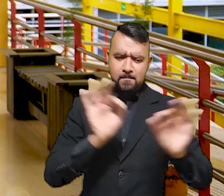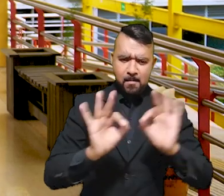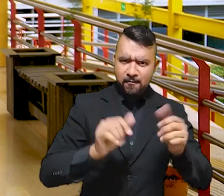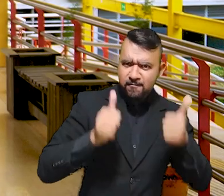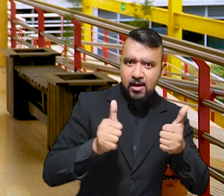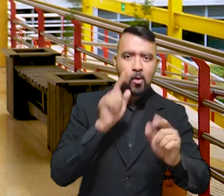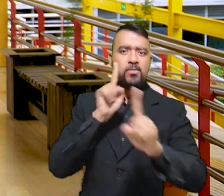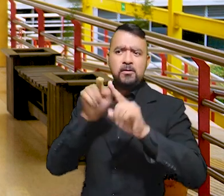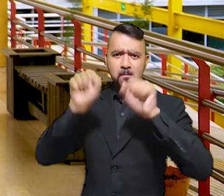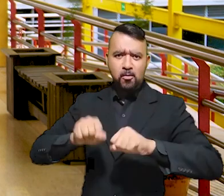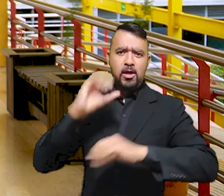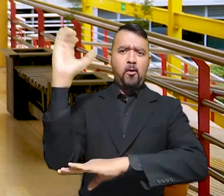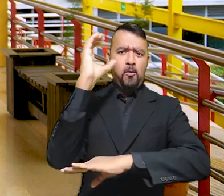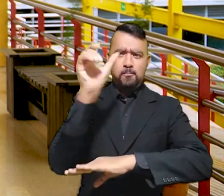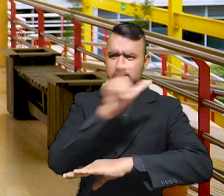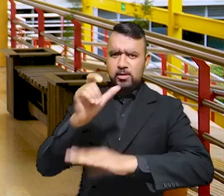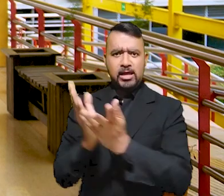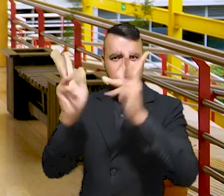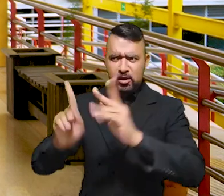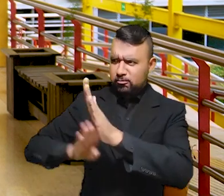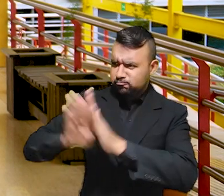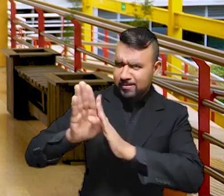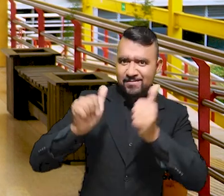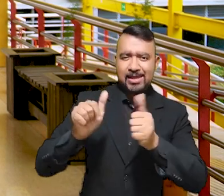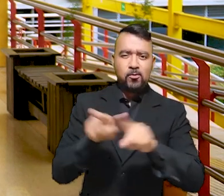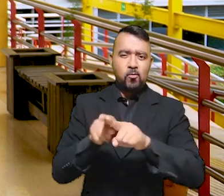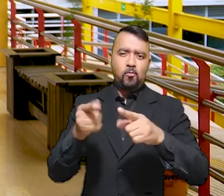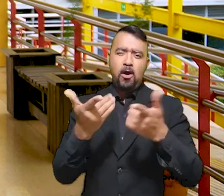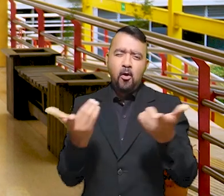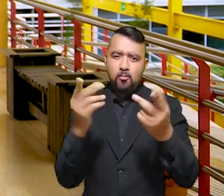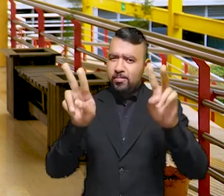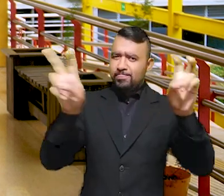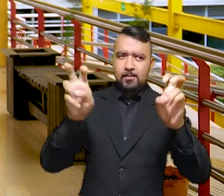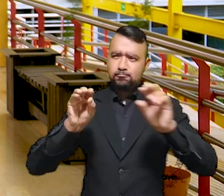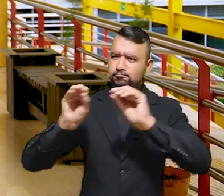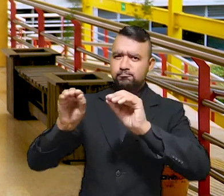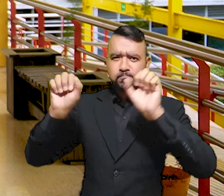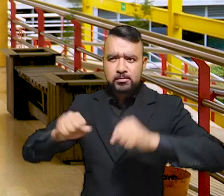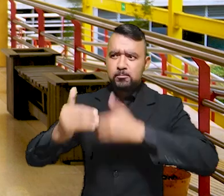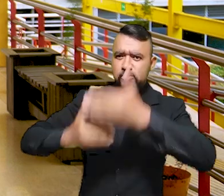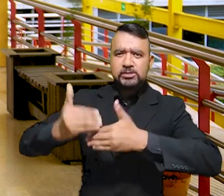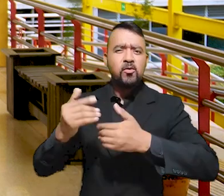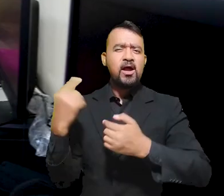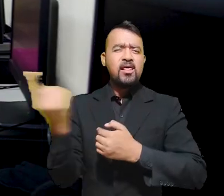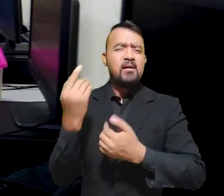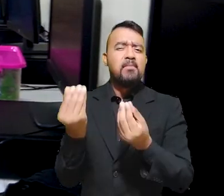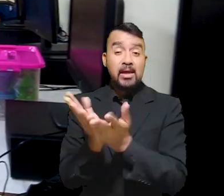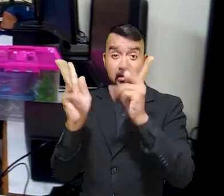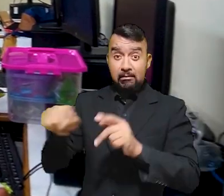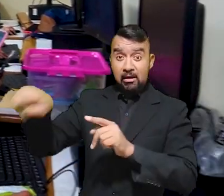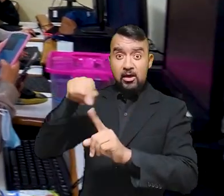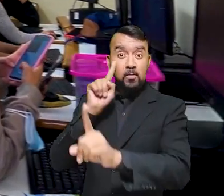ese aspecto, pues vamos a tener un país con mucho más desarrollo, con mucho mayores capacidades formativas, con mucho mayor